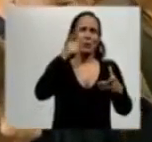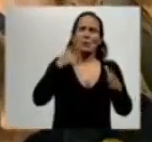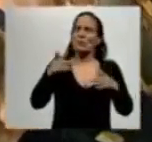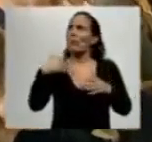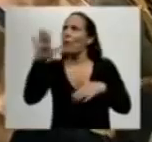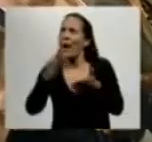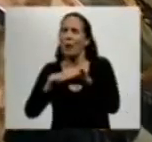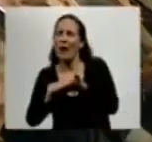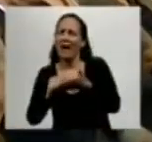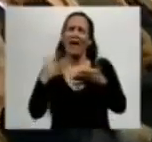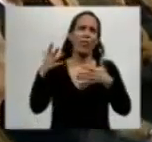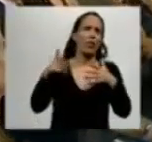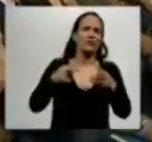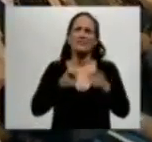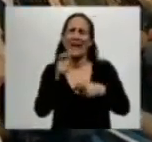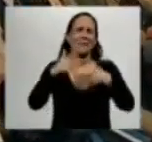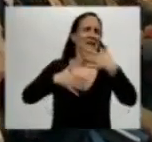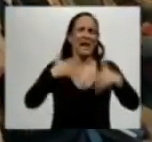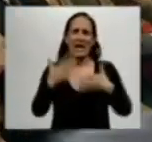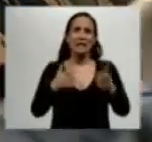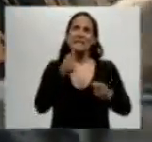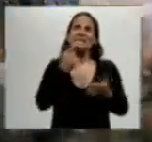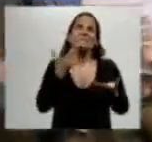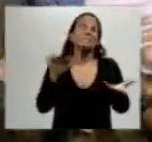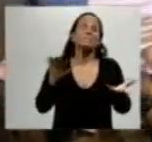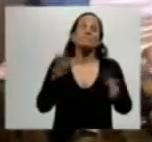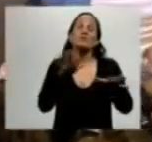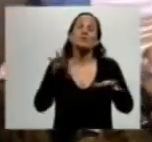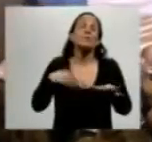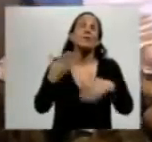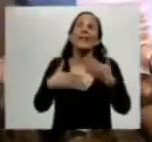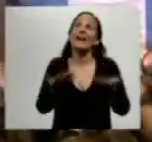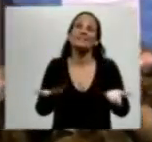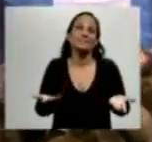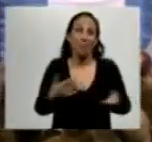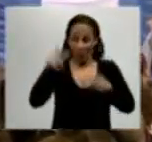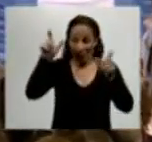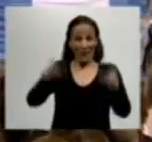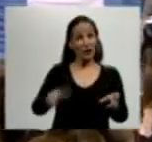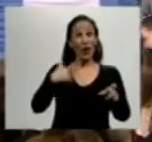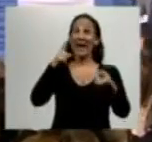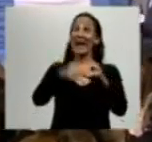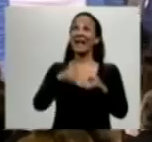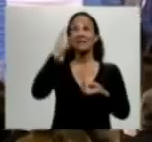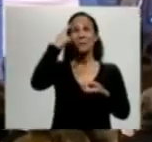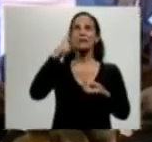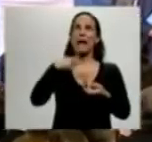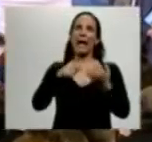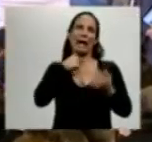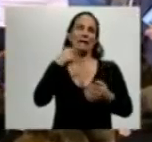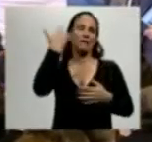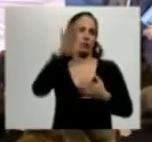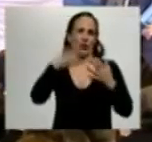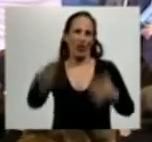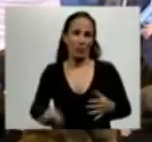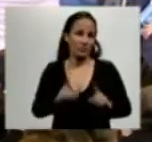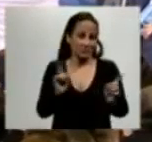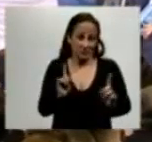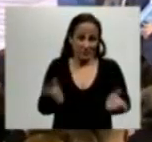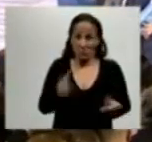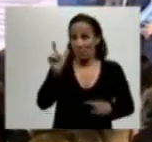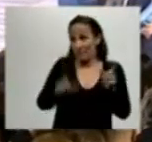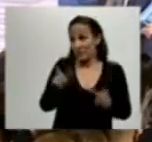abogados para poder, bueno, si le va mal en la vida, porque nadie se casa para divorciarse, a ver si nos ponemos de acuerdo. Todo el mundo, por lo